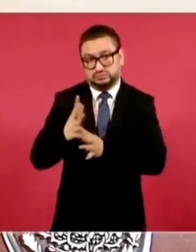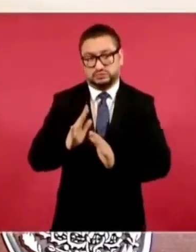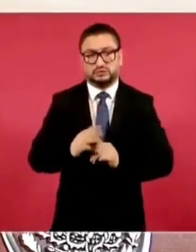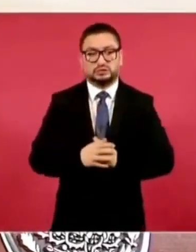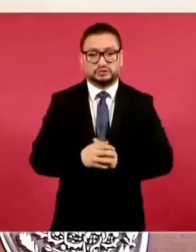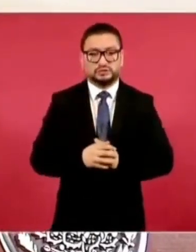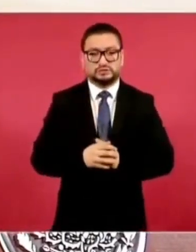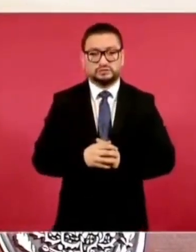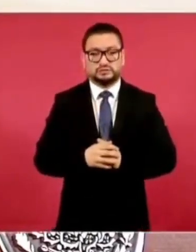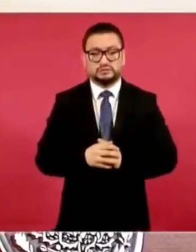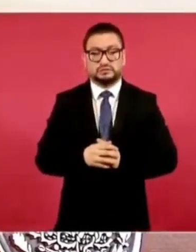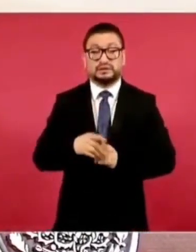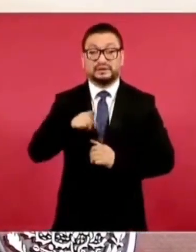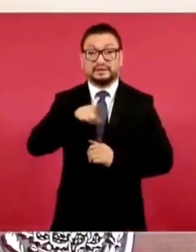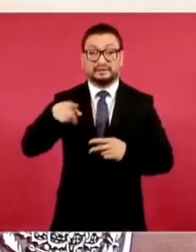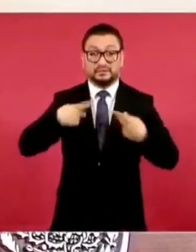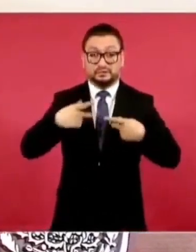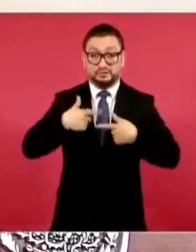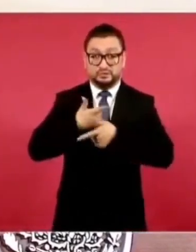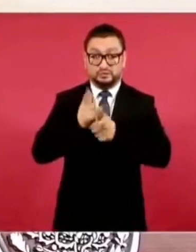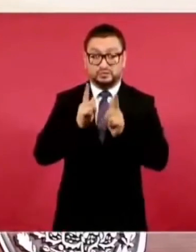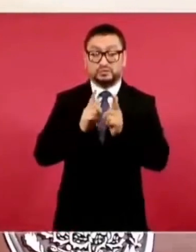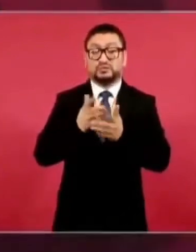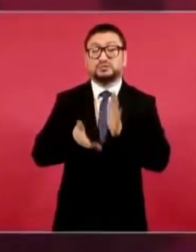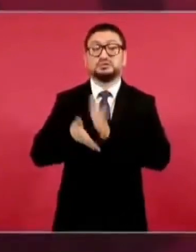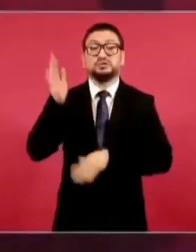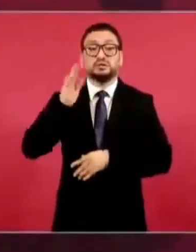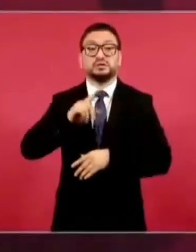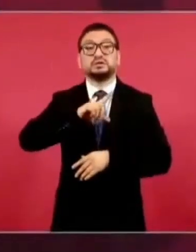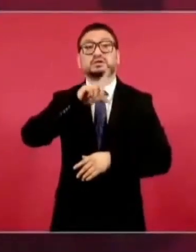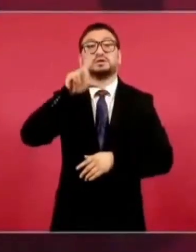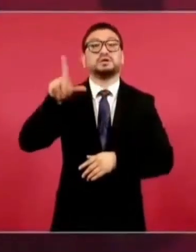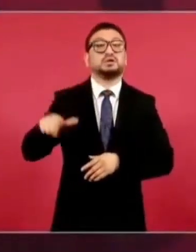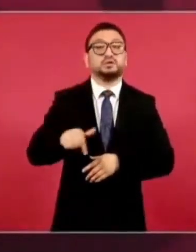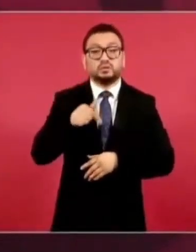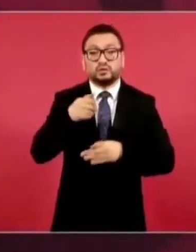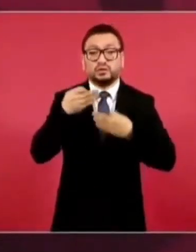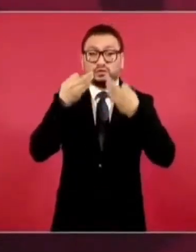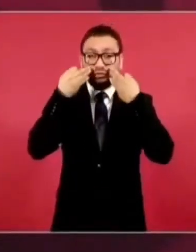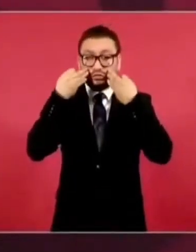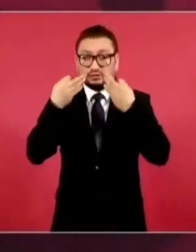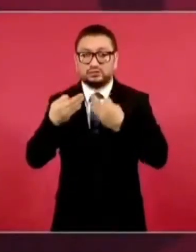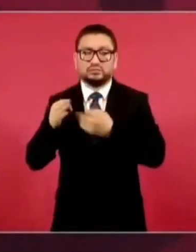a esos que liberaron, luego son testigos protegidos